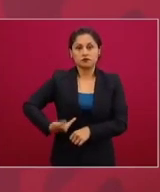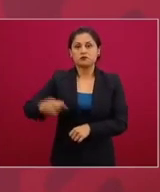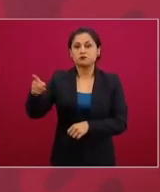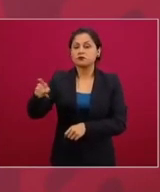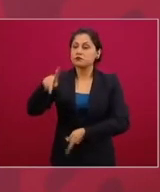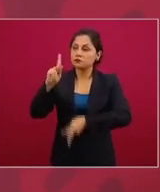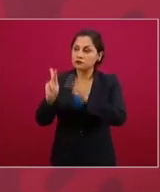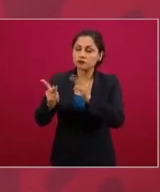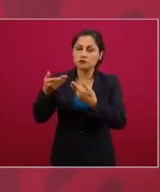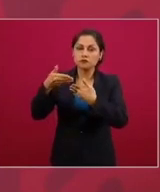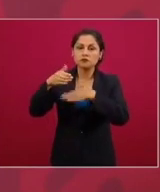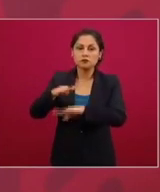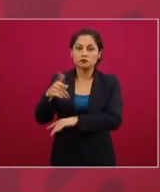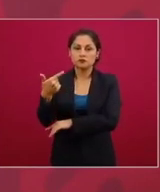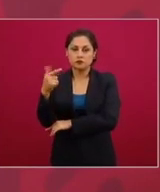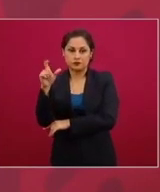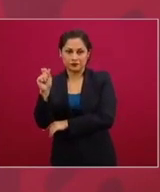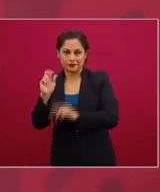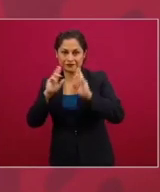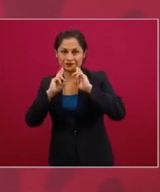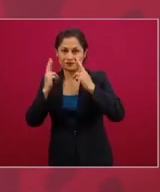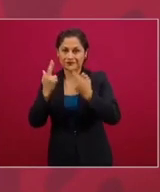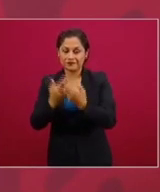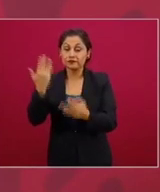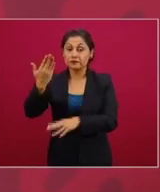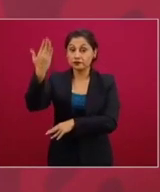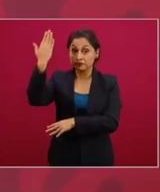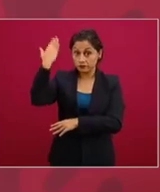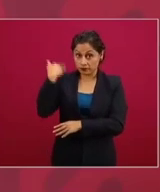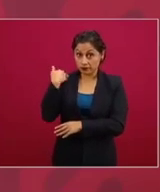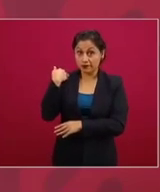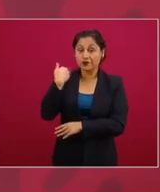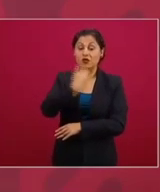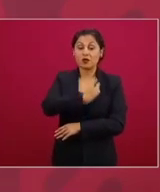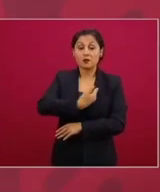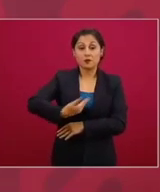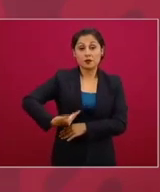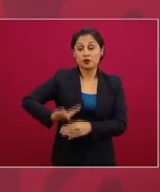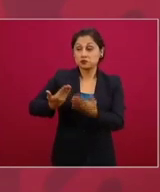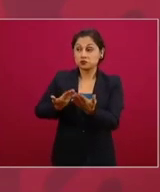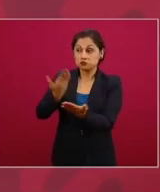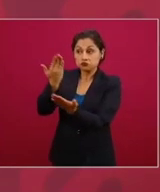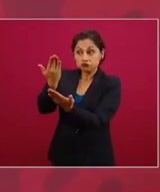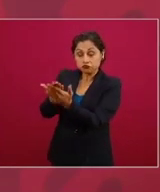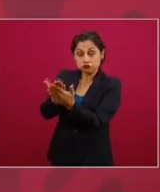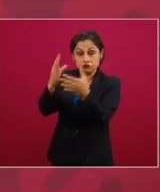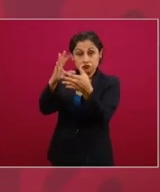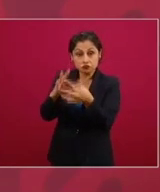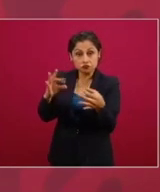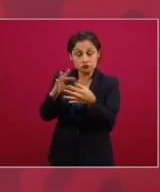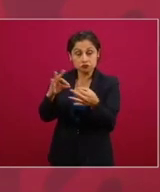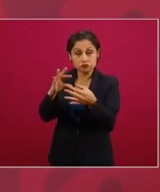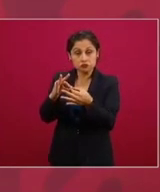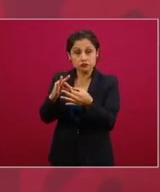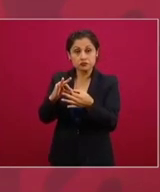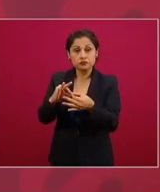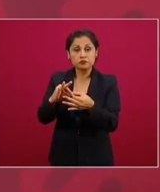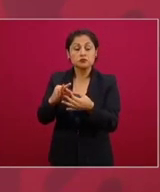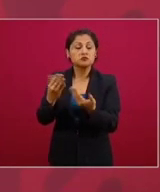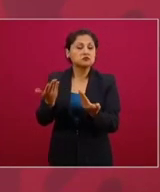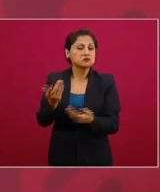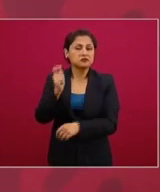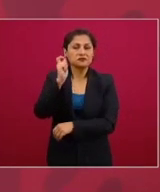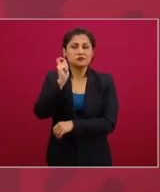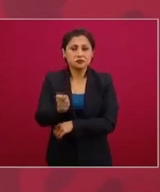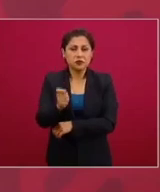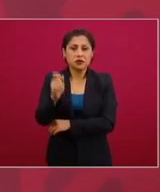G20. Nos convertimos en Super Saiyajines, fase 3. La postura externada por el presidente López Obrador. Twitter a esa tendencia ya fase 3. Que la